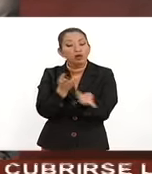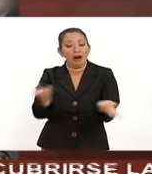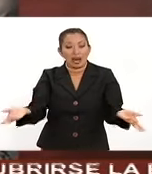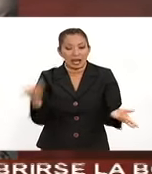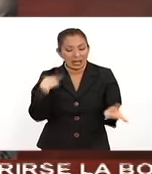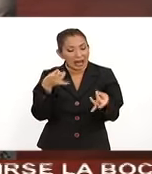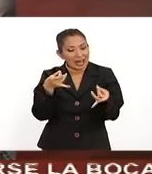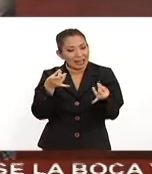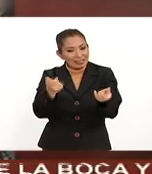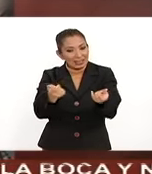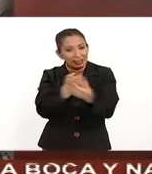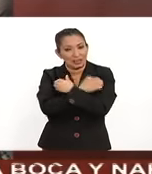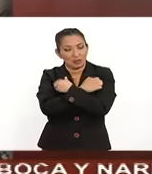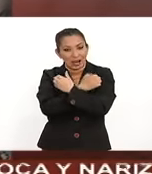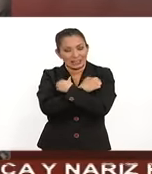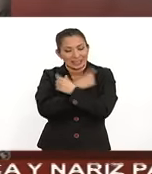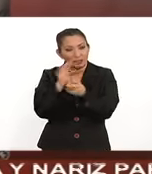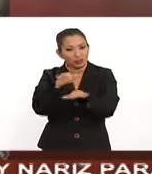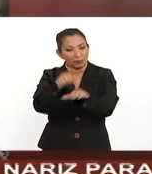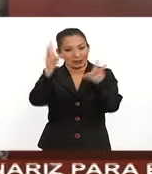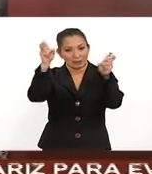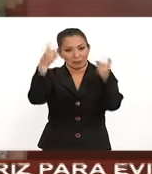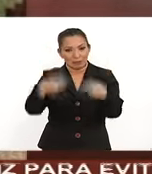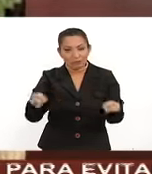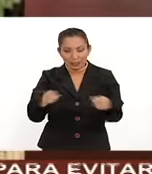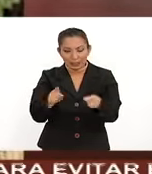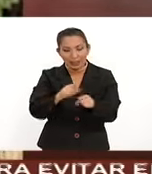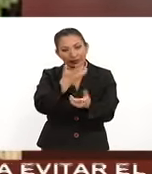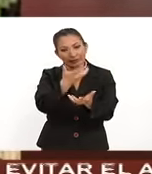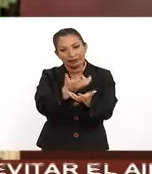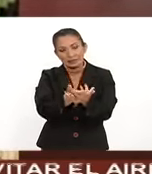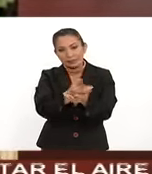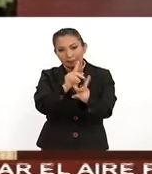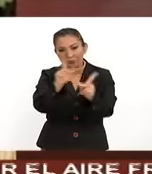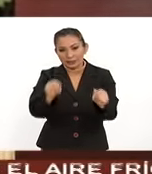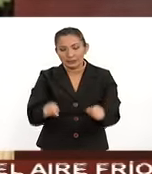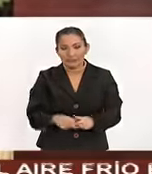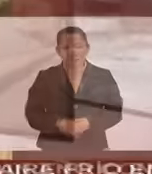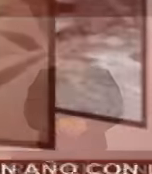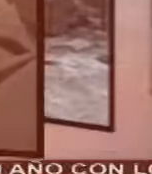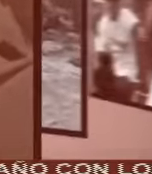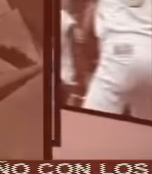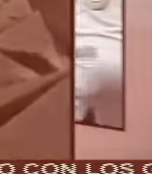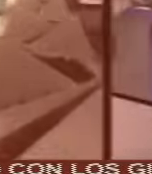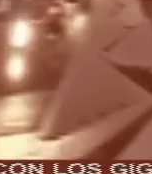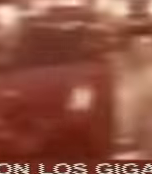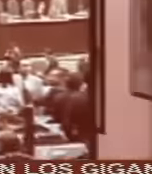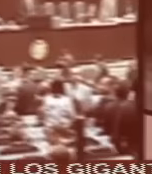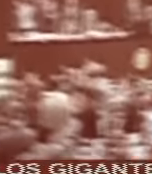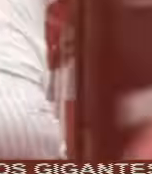y calidad educativa en la música. Descanse en paz.